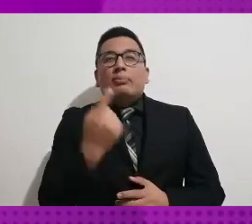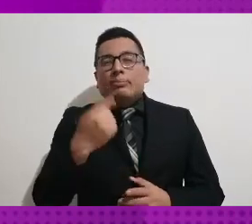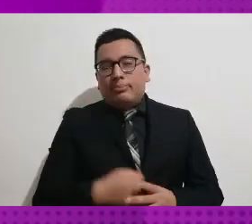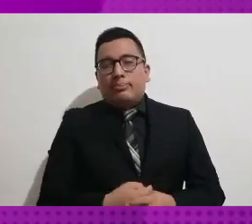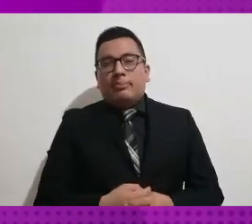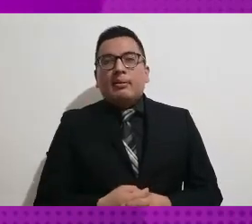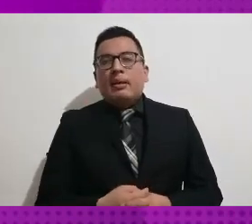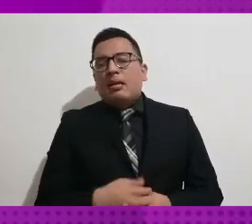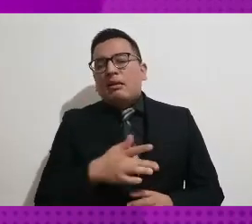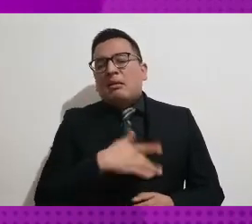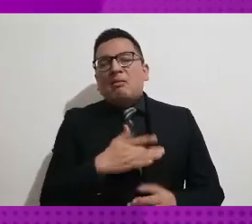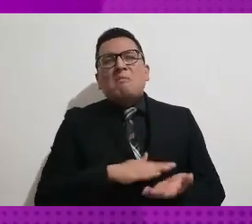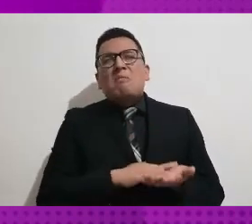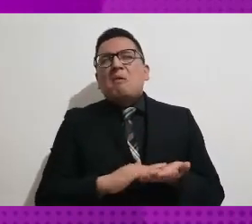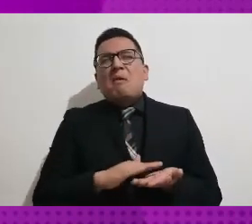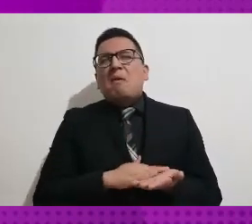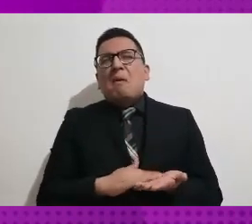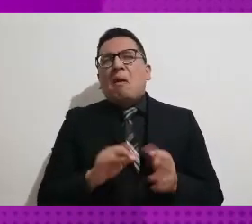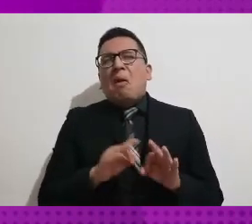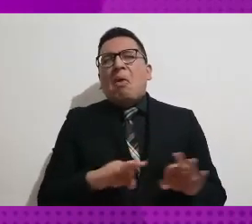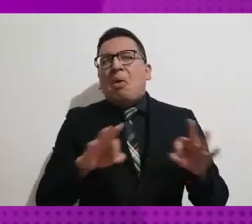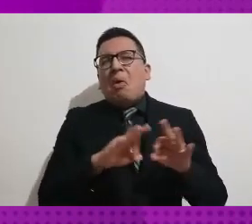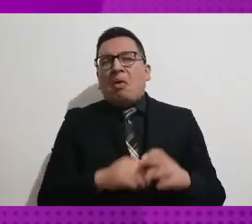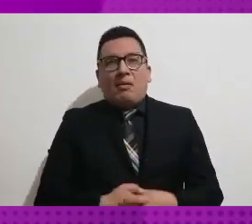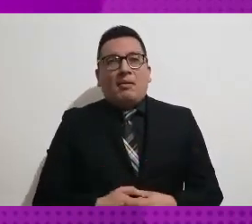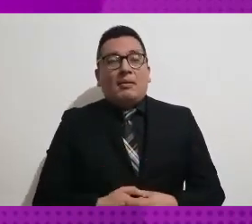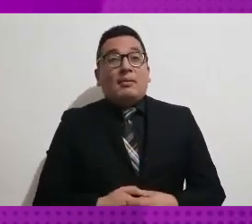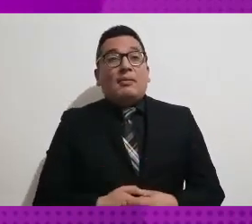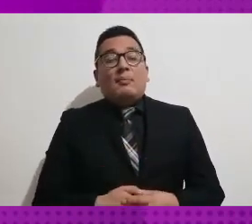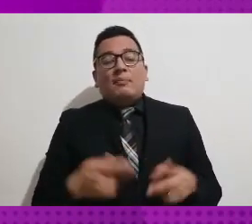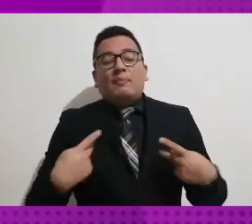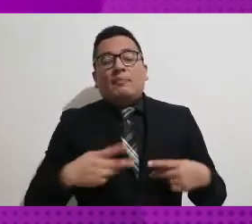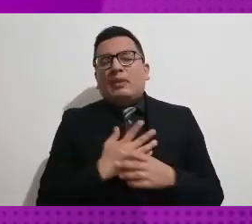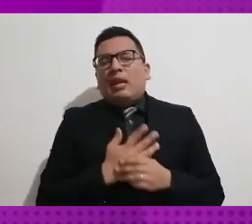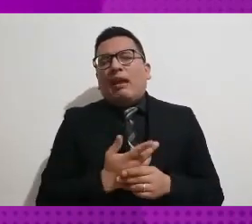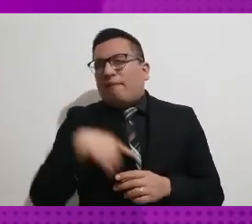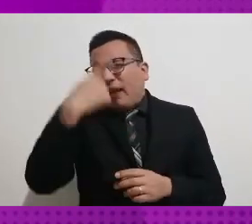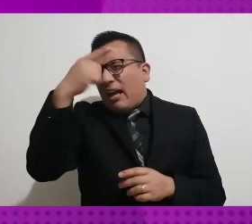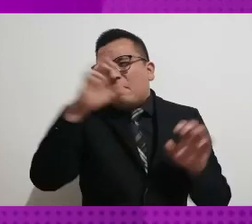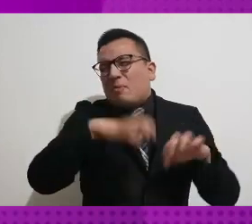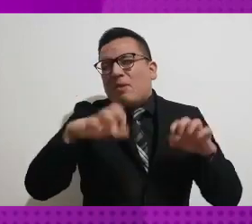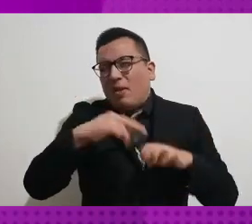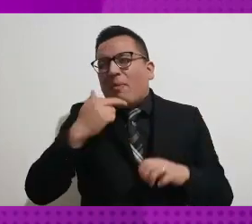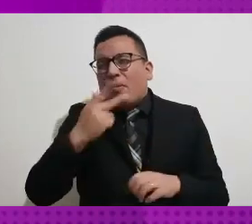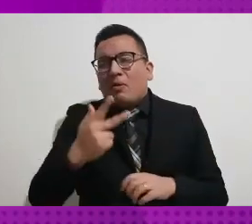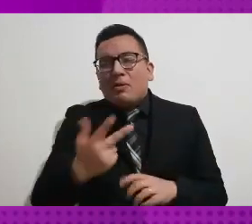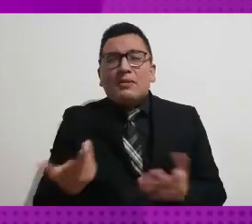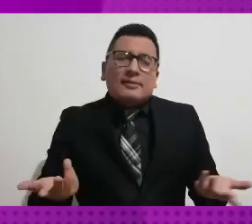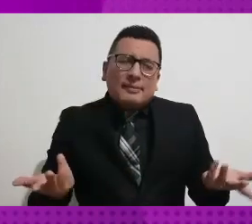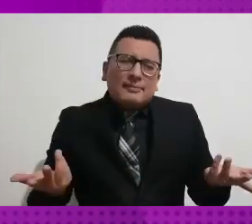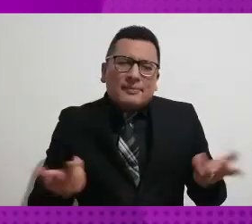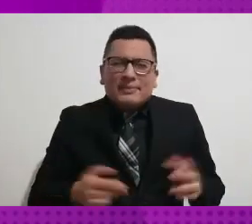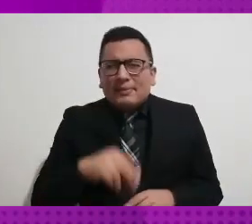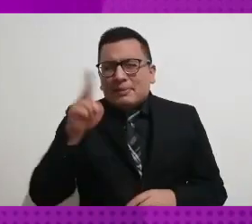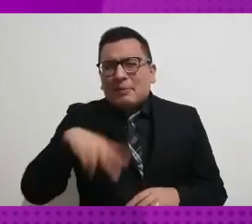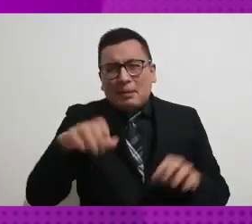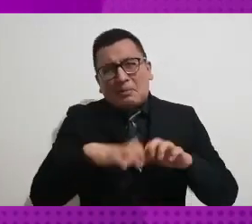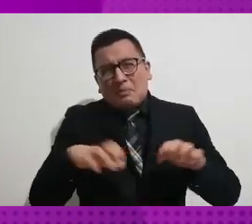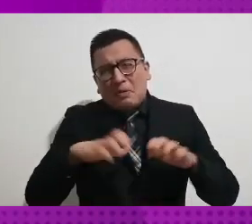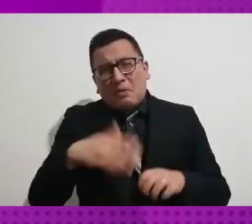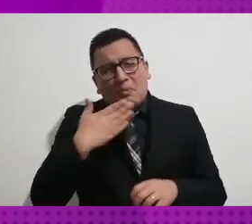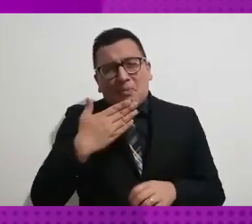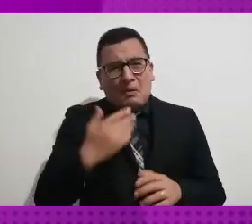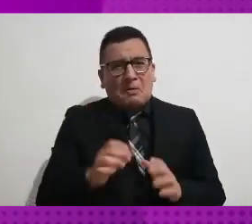una computadora y ya la computadora parlante los va a sacar de problemas. Sí, efectivamente es un avance y mi hijo,